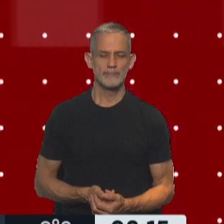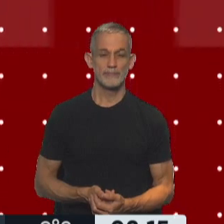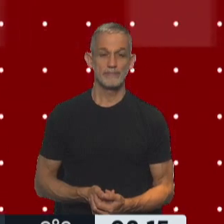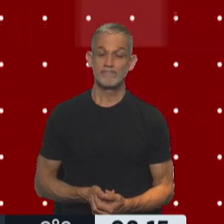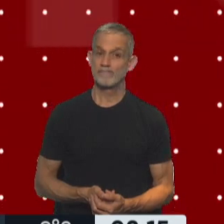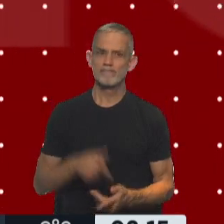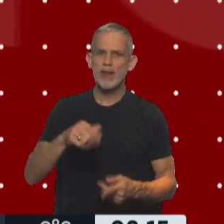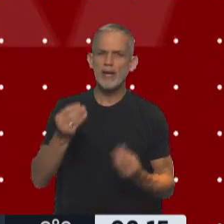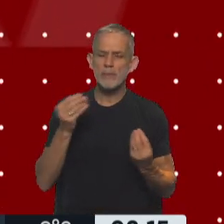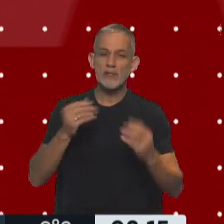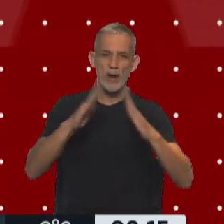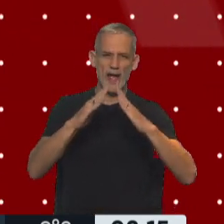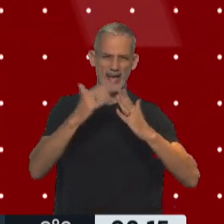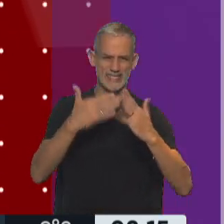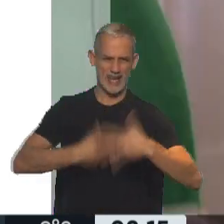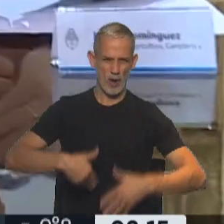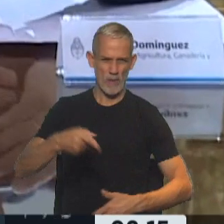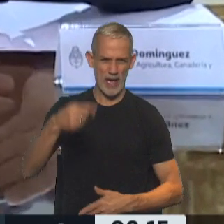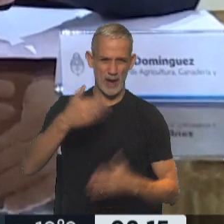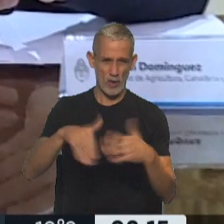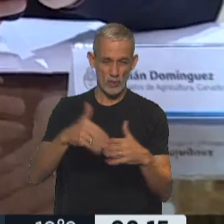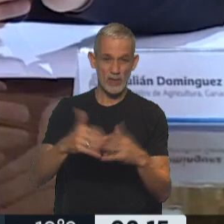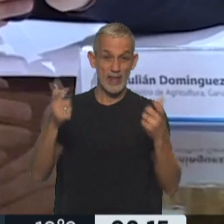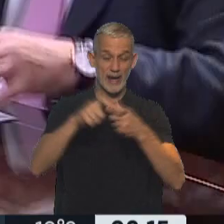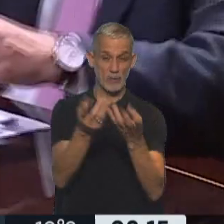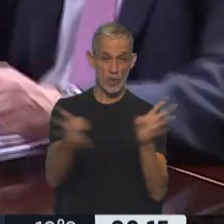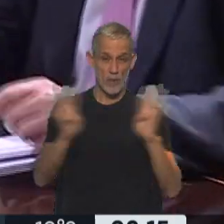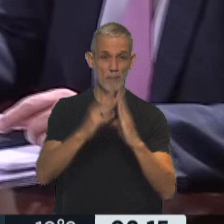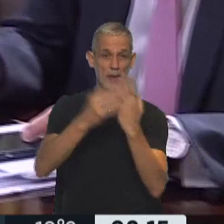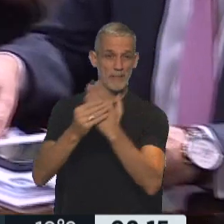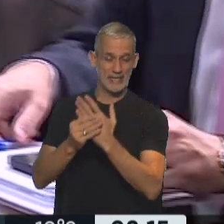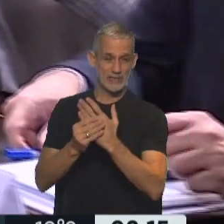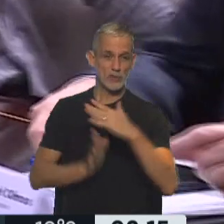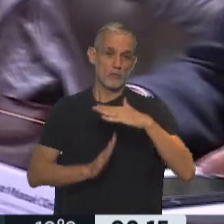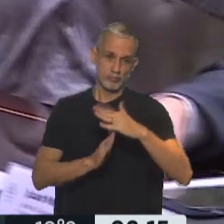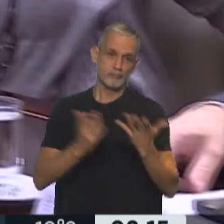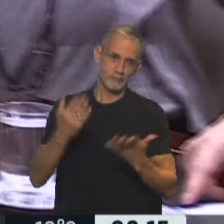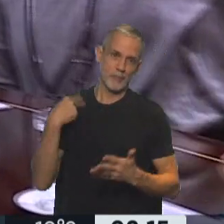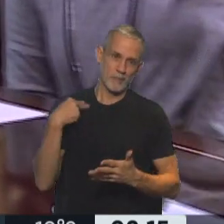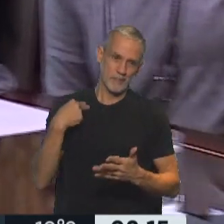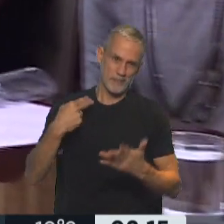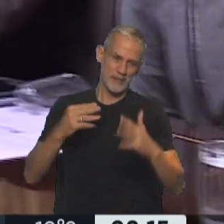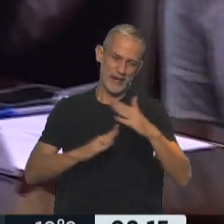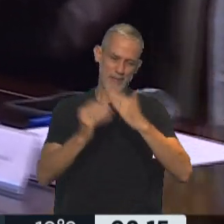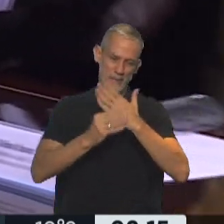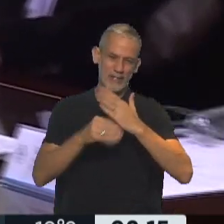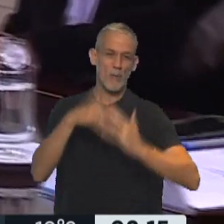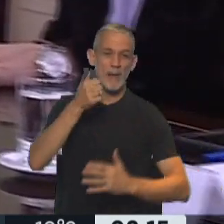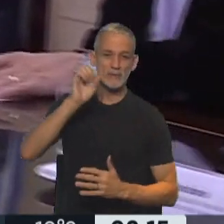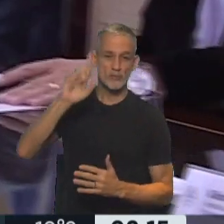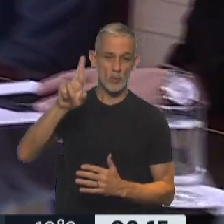Esto está pasando ahora, Casa de Gobierno, reunión de gabinete, la está encabezando el jefe de gabinete, Juan Mansur. Allí están las